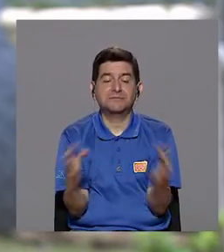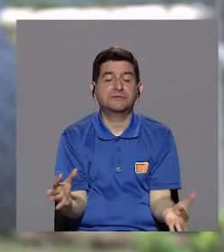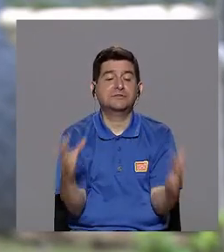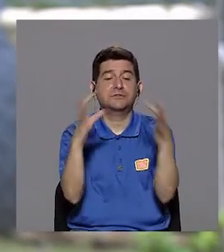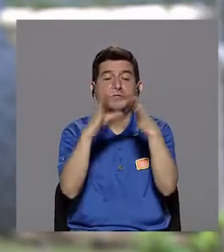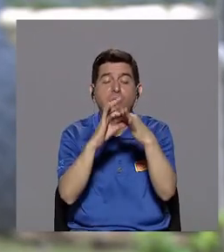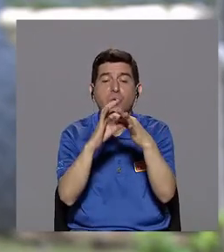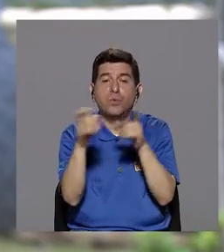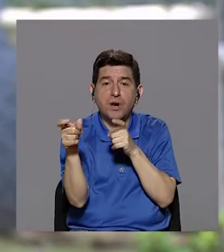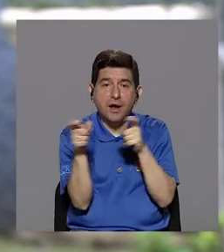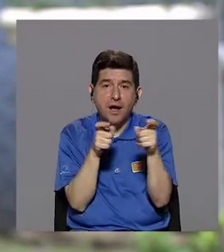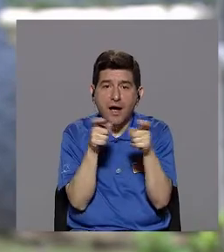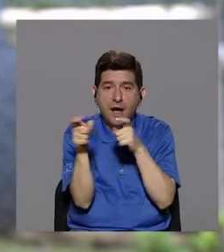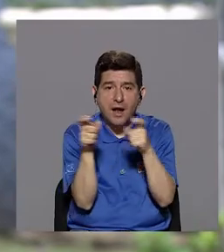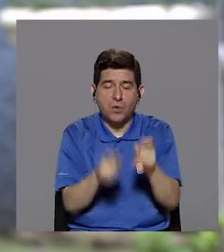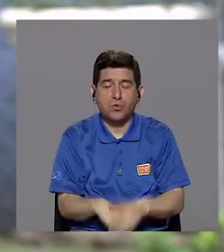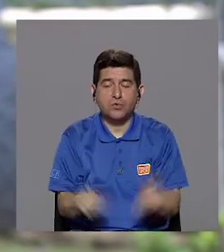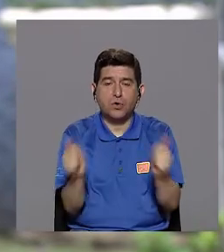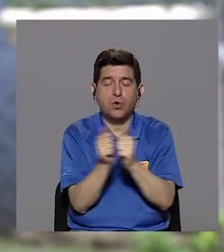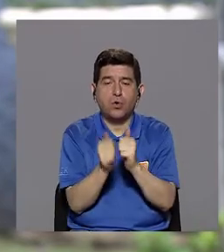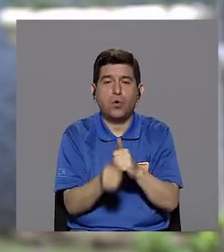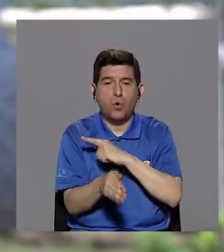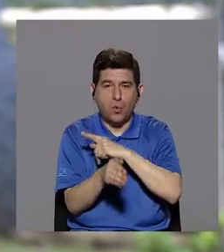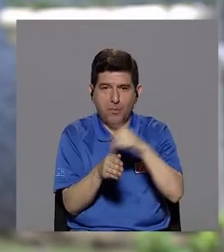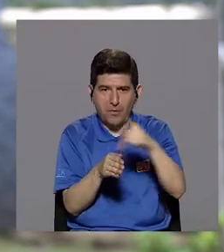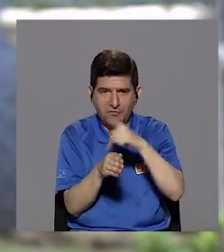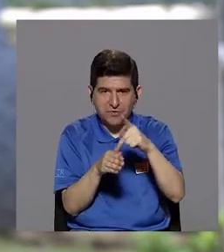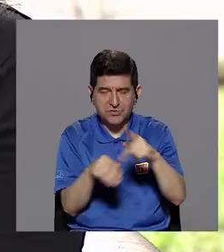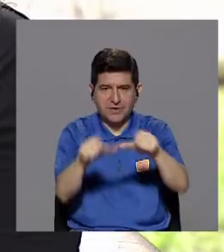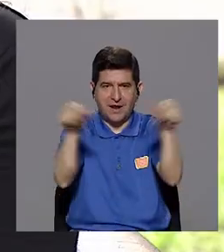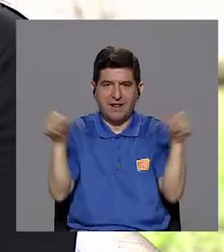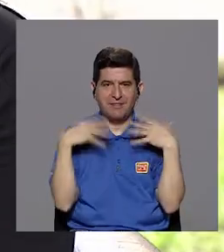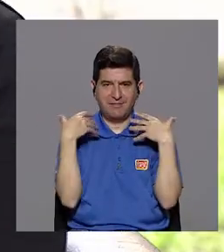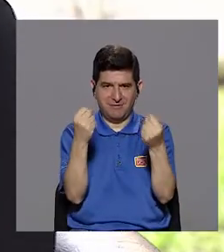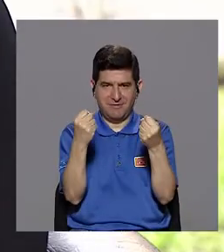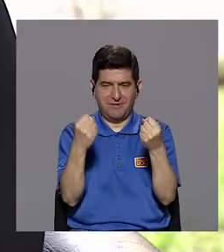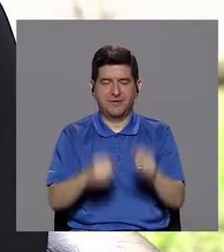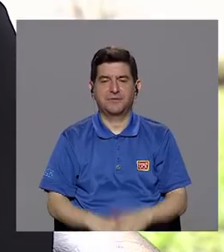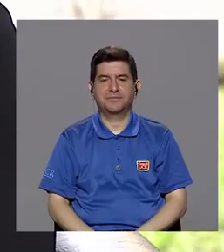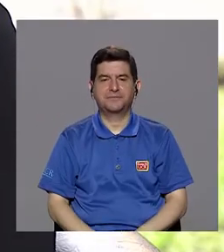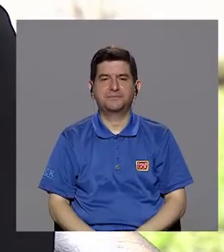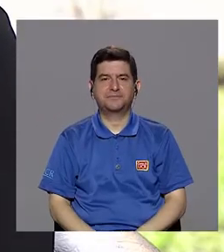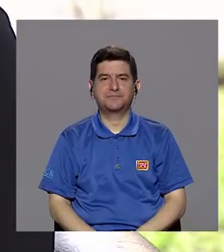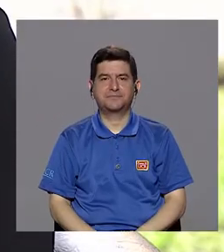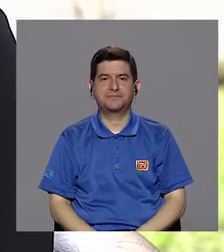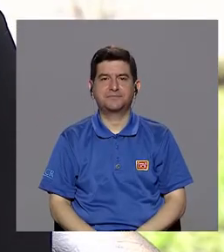aunado al control o con los profesionales de la salud. En el caso, bueno,